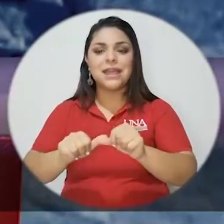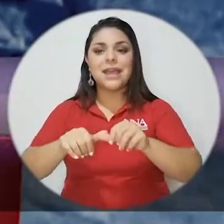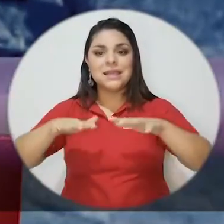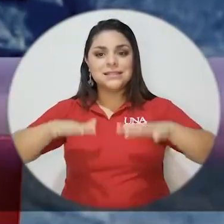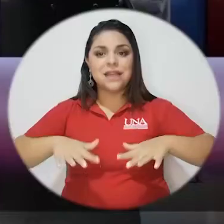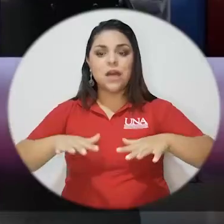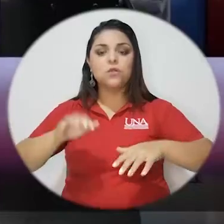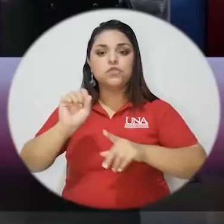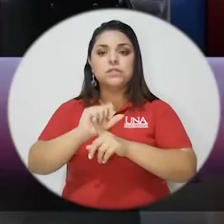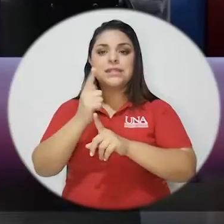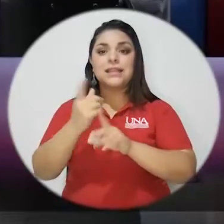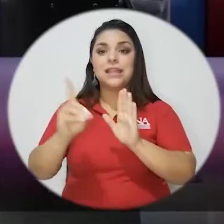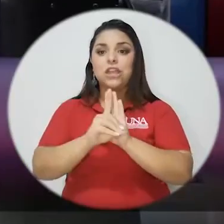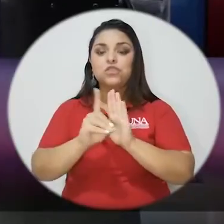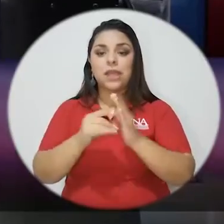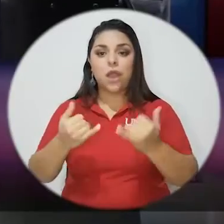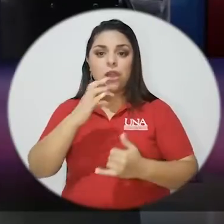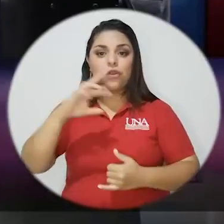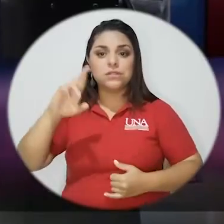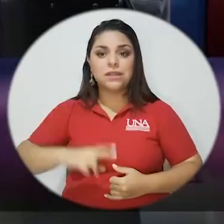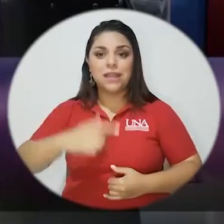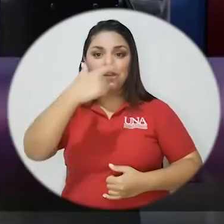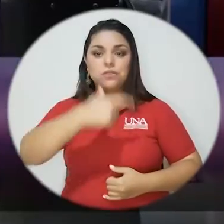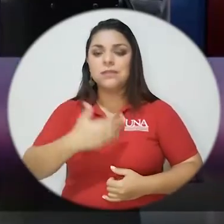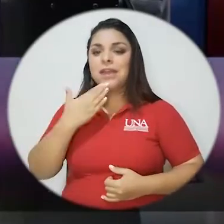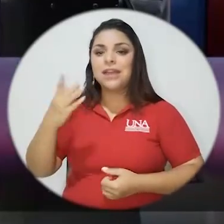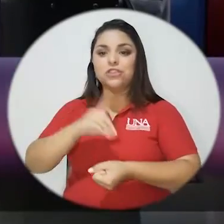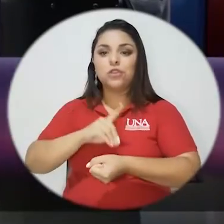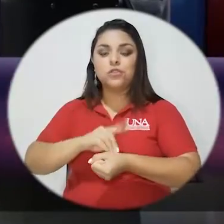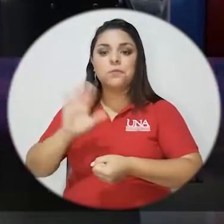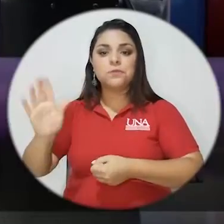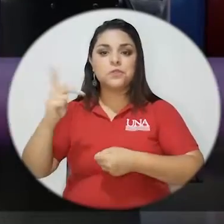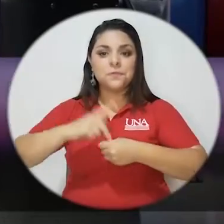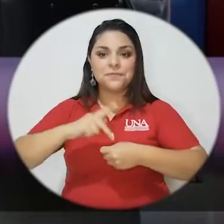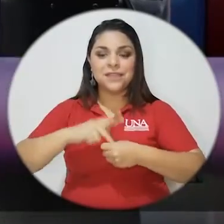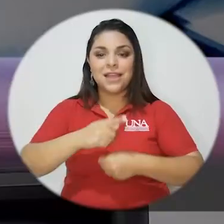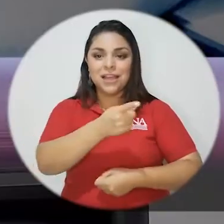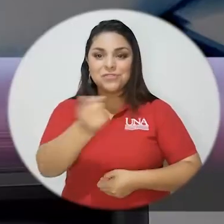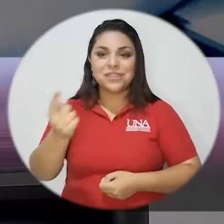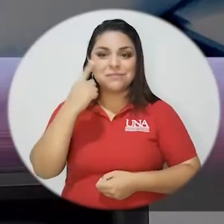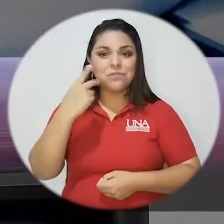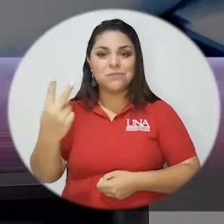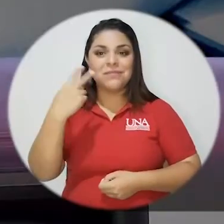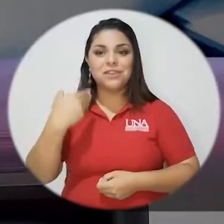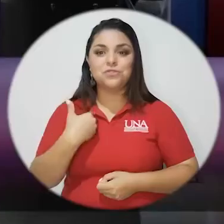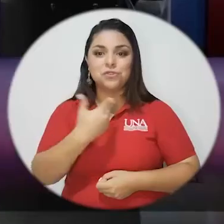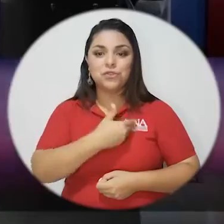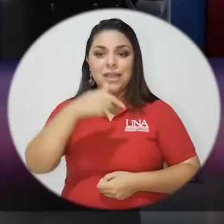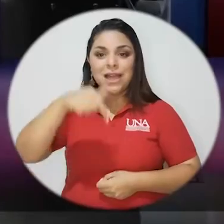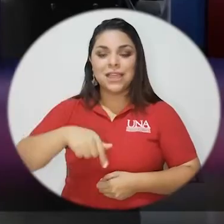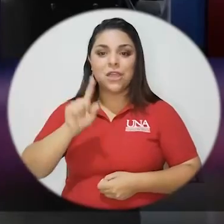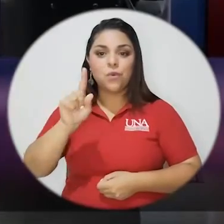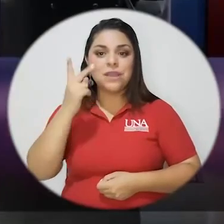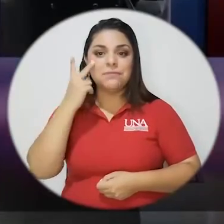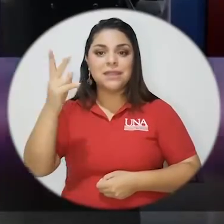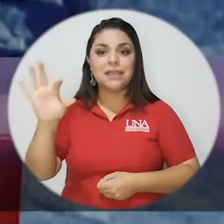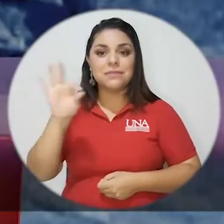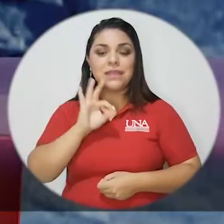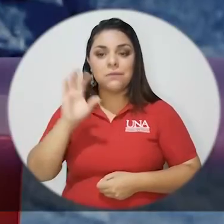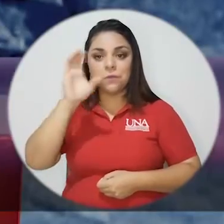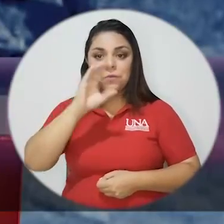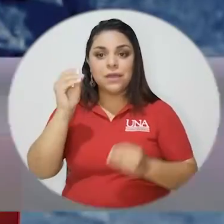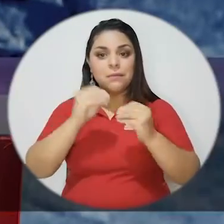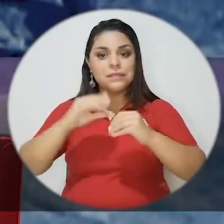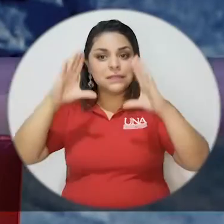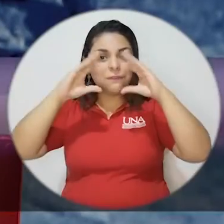mantener ese Estado social de Derecho que nos ha hecho la Costa Rica que somos. Muchas gracias, doctor, por su participación y a ustedes por estar con nosotros aquí en